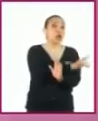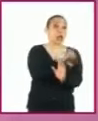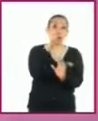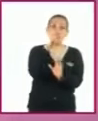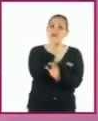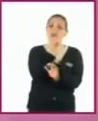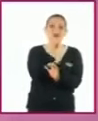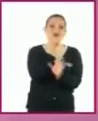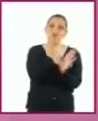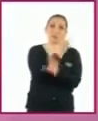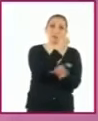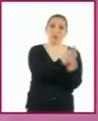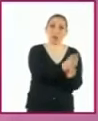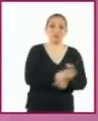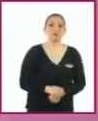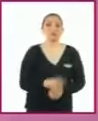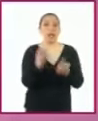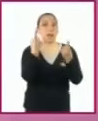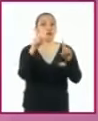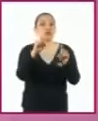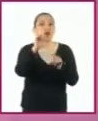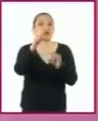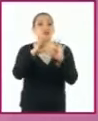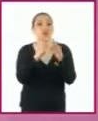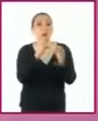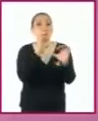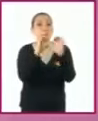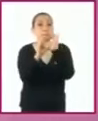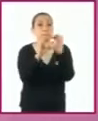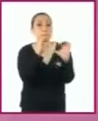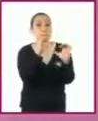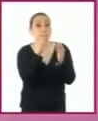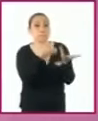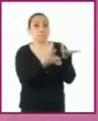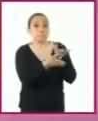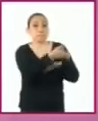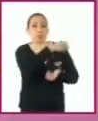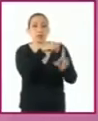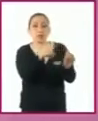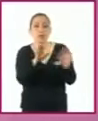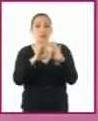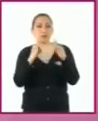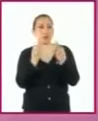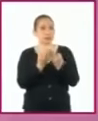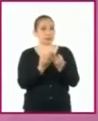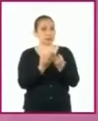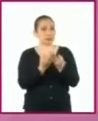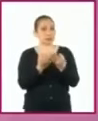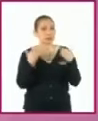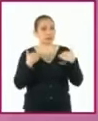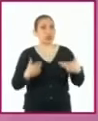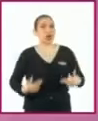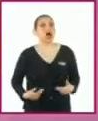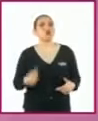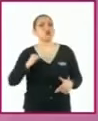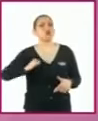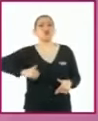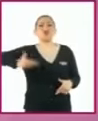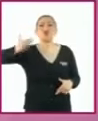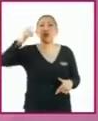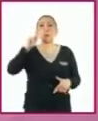que conocemos. La música es otro lenguaje que sirve para comunicarse de distintas formas. Los seres humanos en la